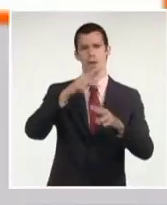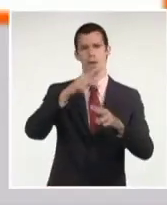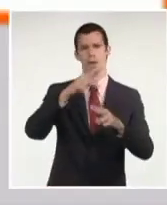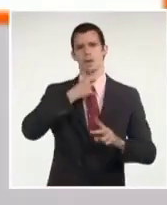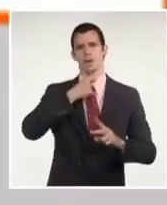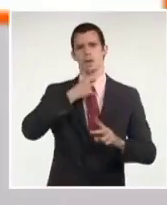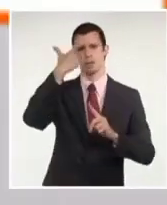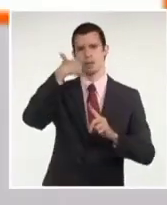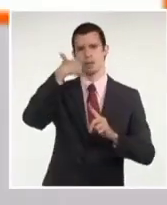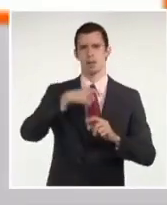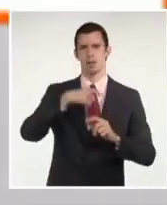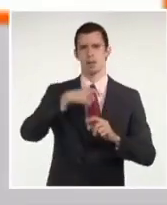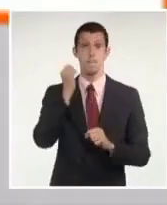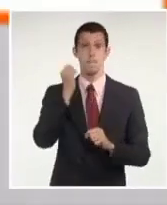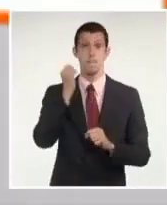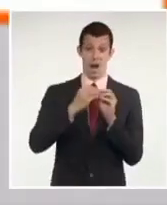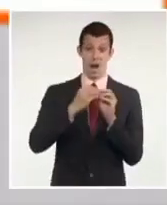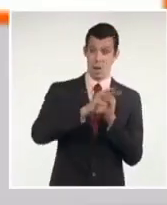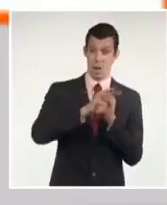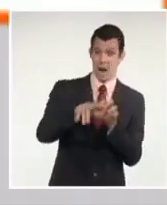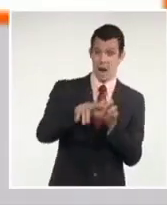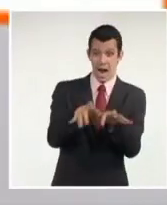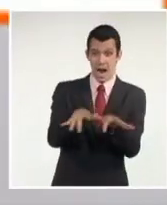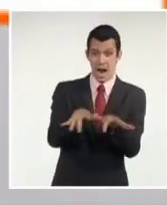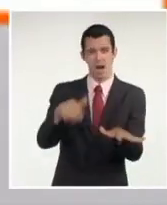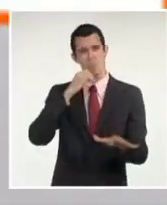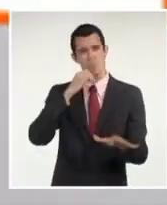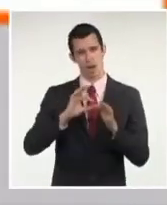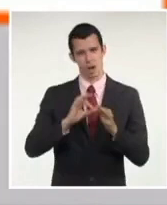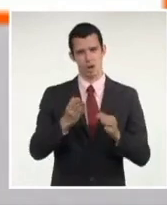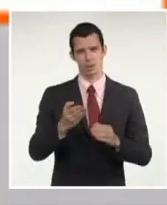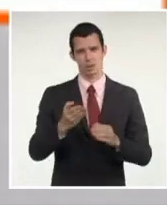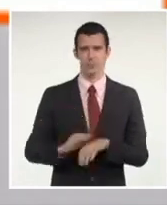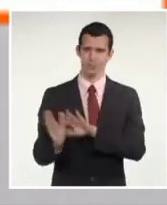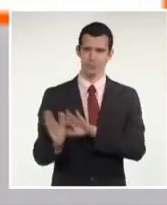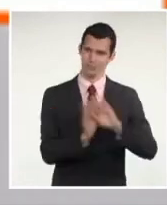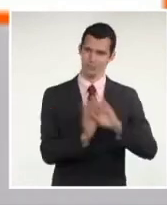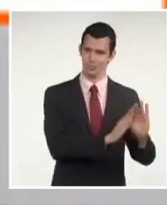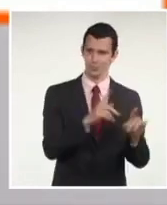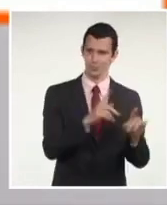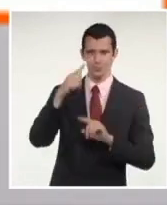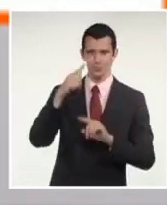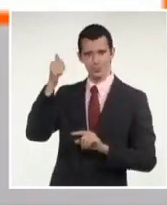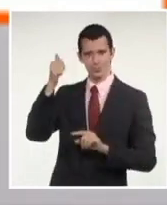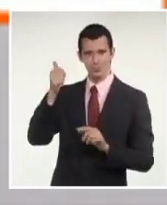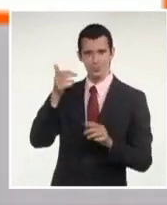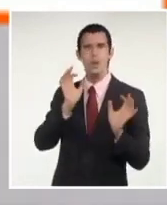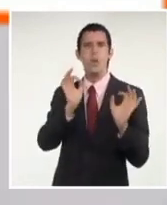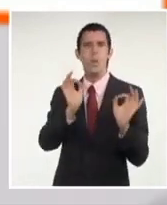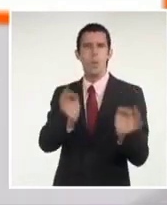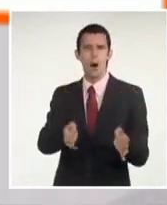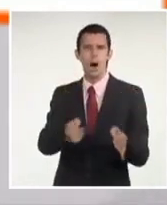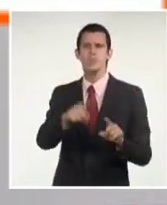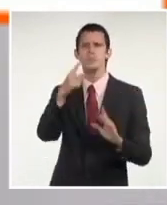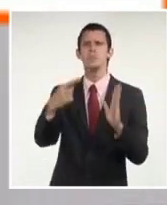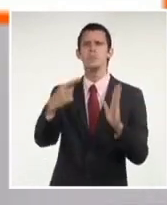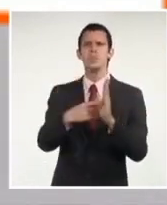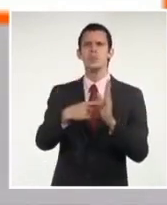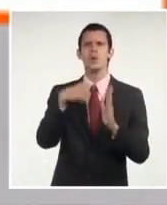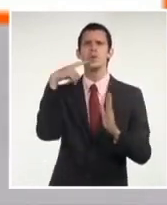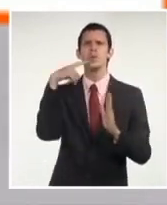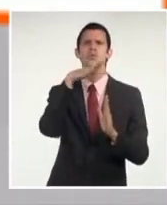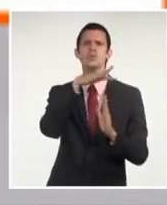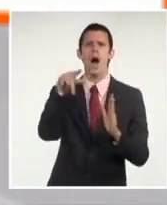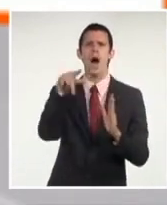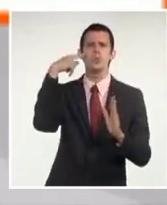es de reflejar, es la misma sentido, pero lo rosado es la variante delta